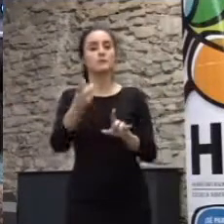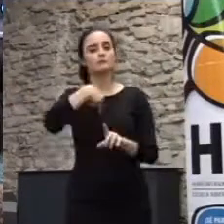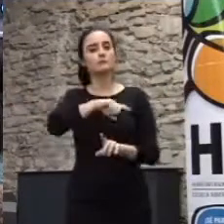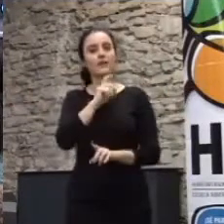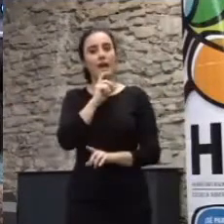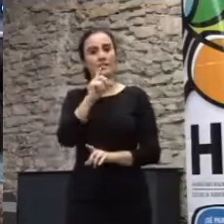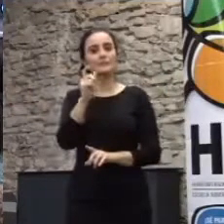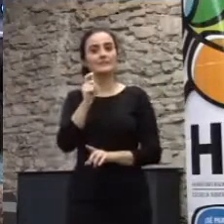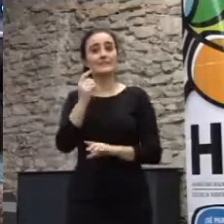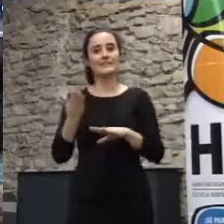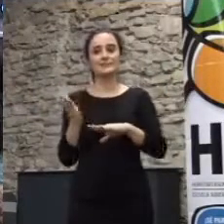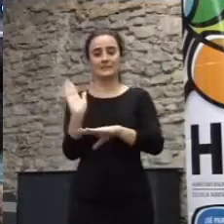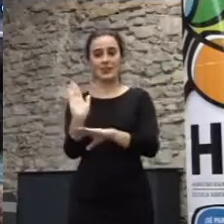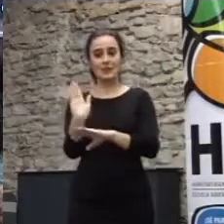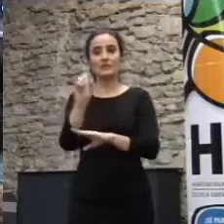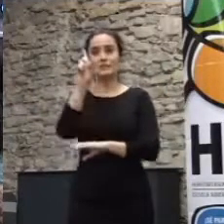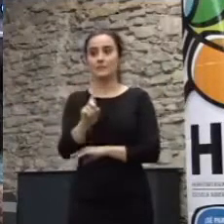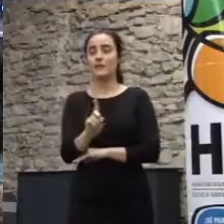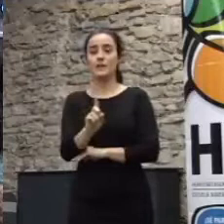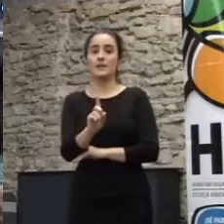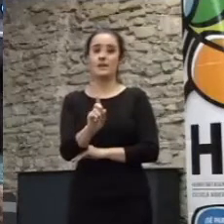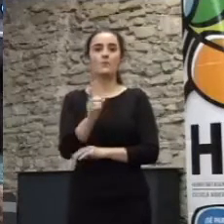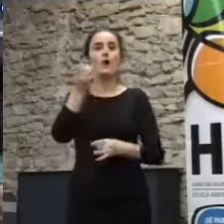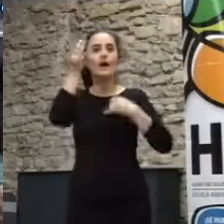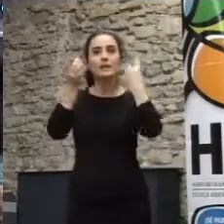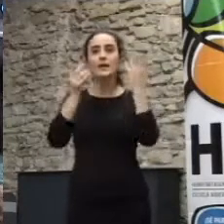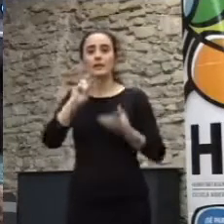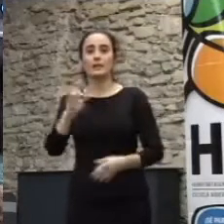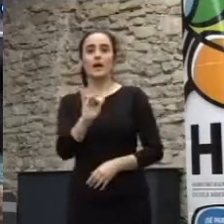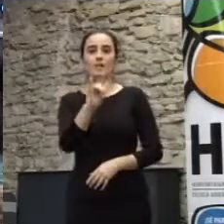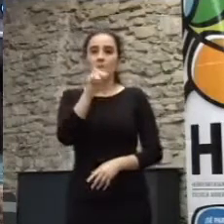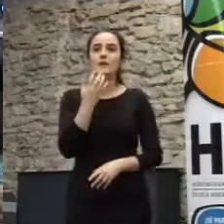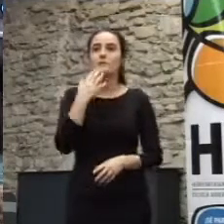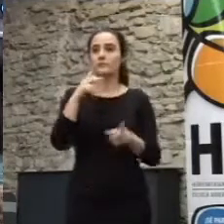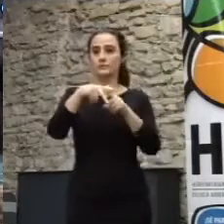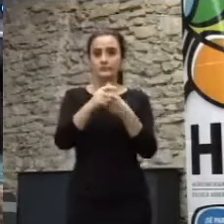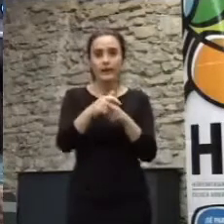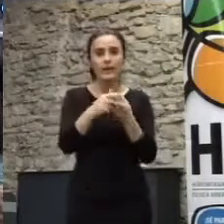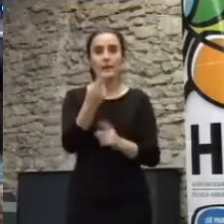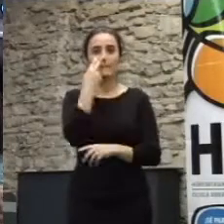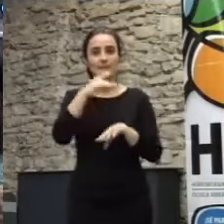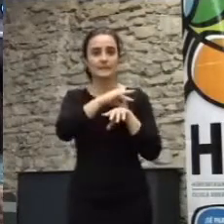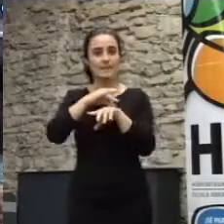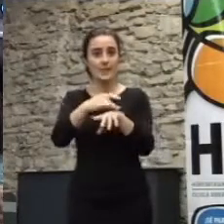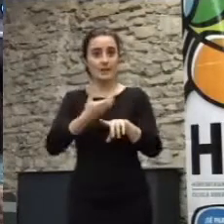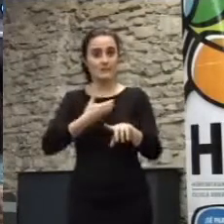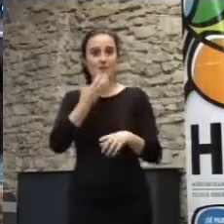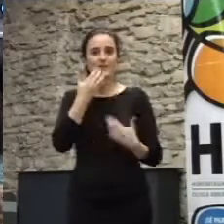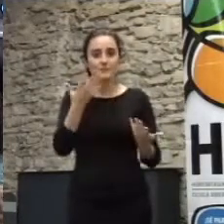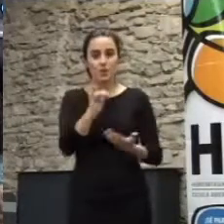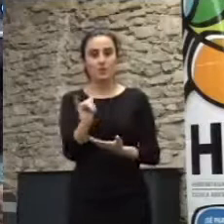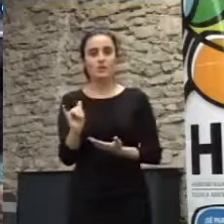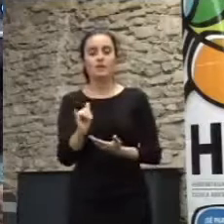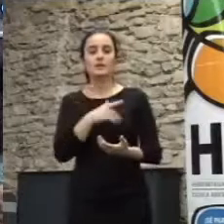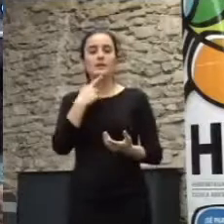estas presentaciones, hay, además de este tipo de actividades, hay talleres, hay visitas guiadas al ayuntamiento, porque nuestro objetivo